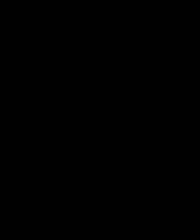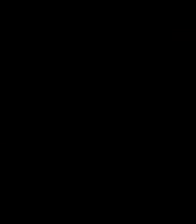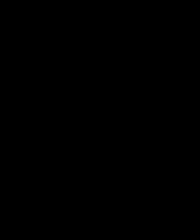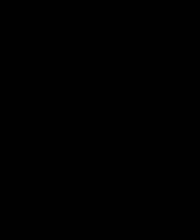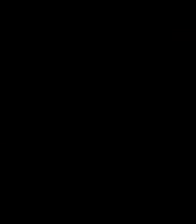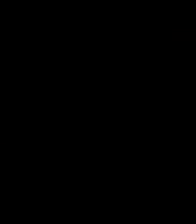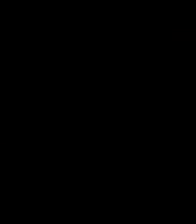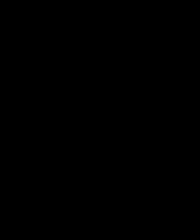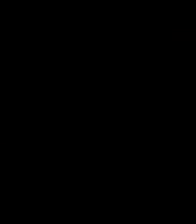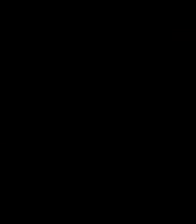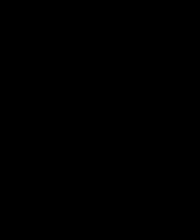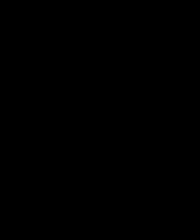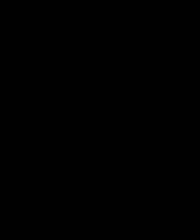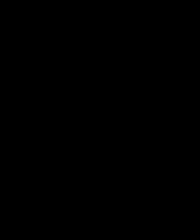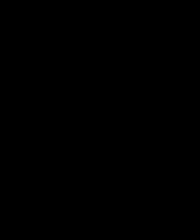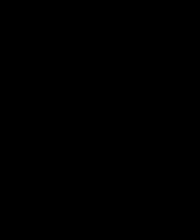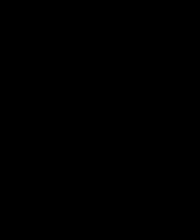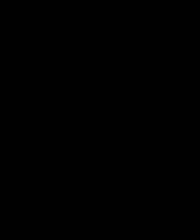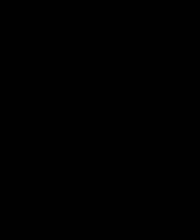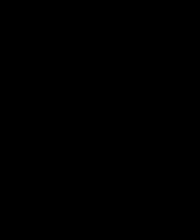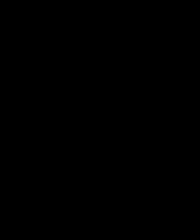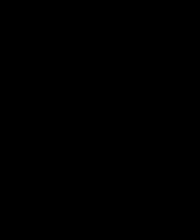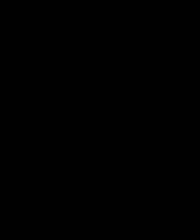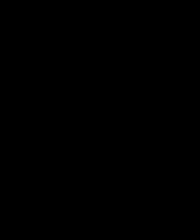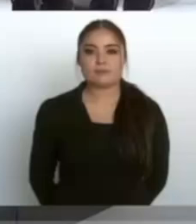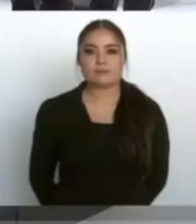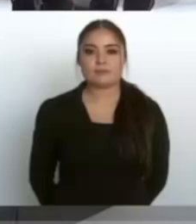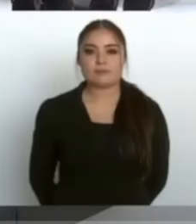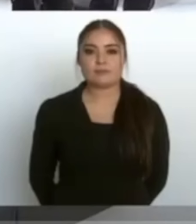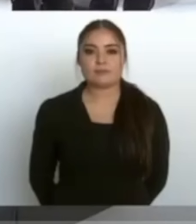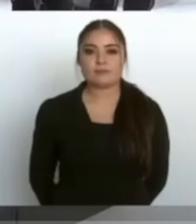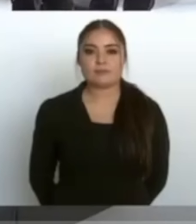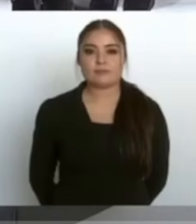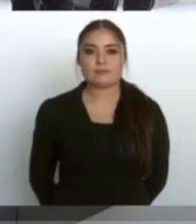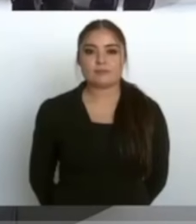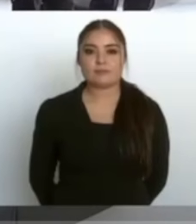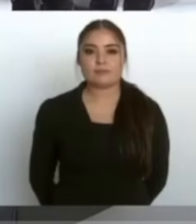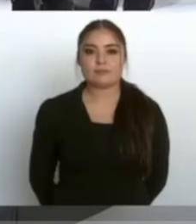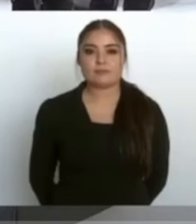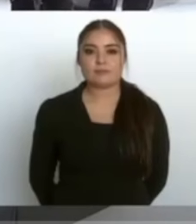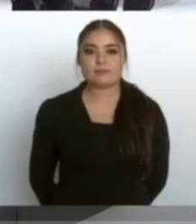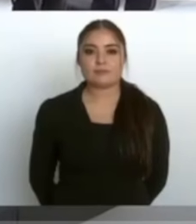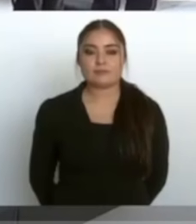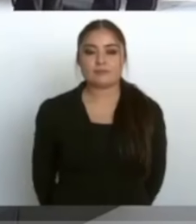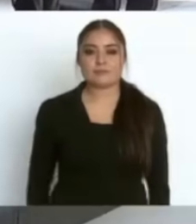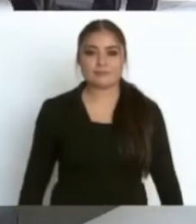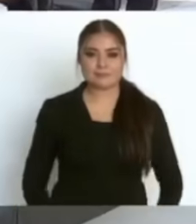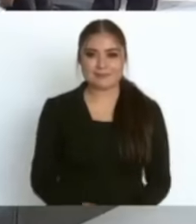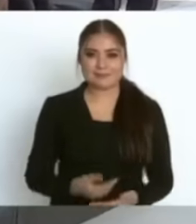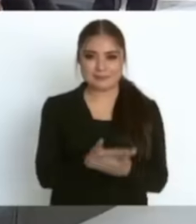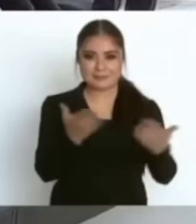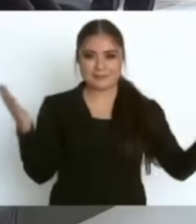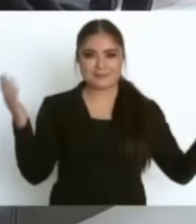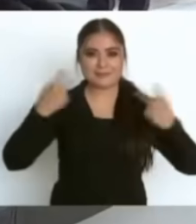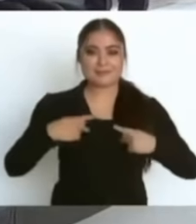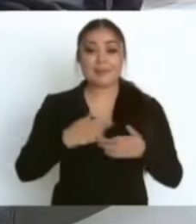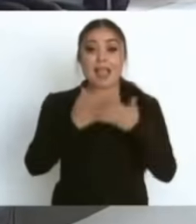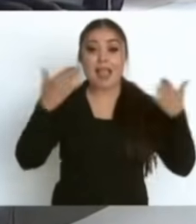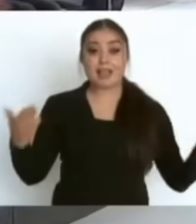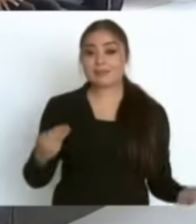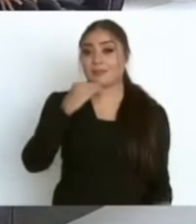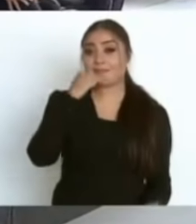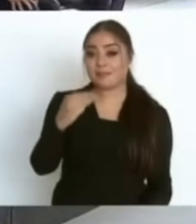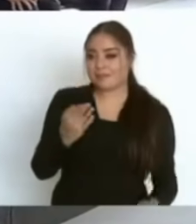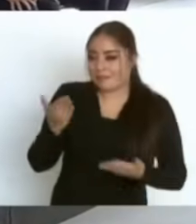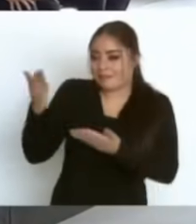gira de trabajo del presidente lópez obrador estimado público escuchemos ahora el